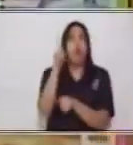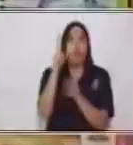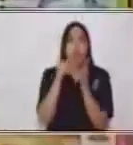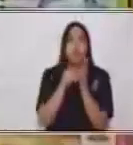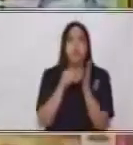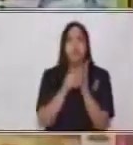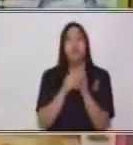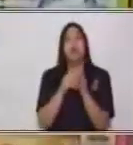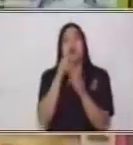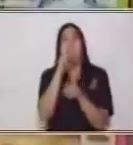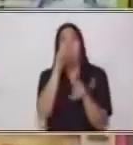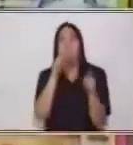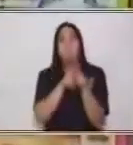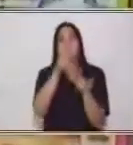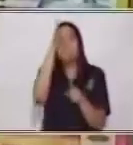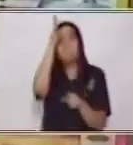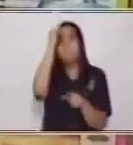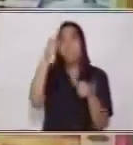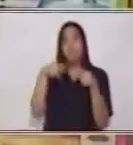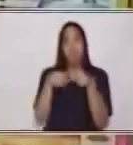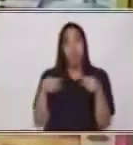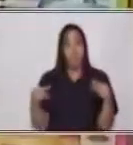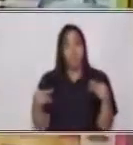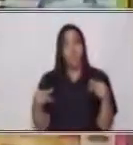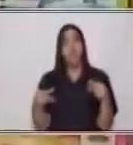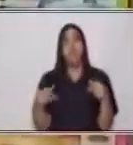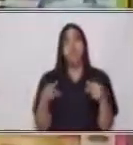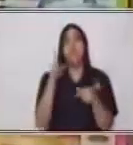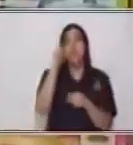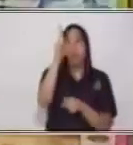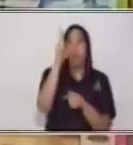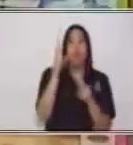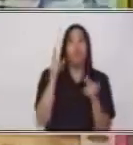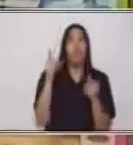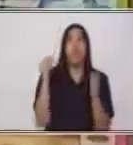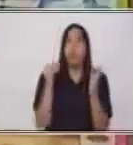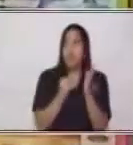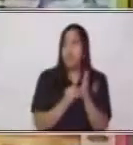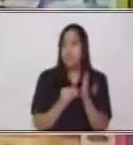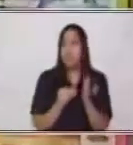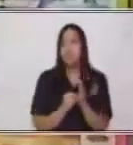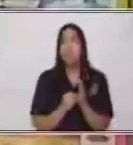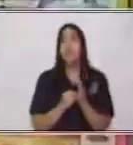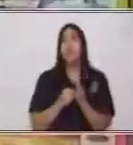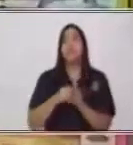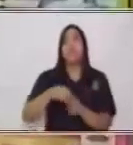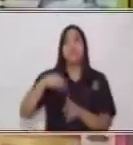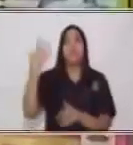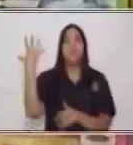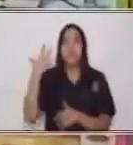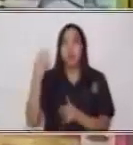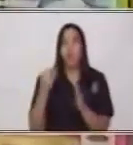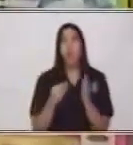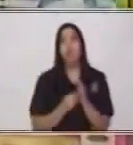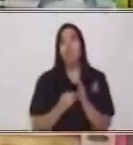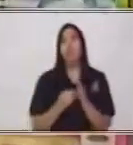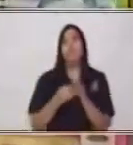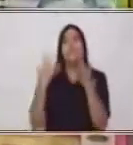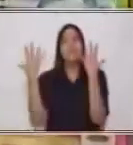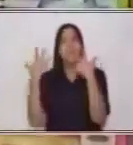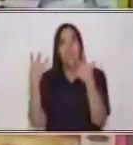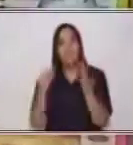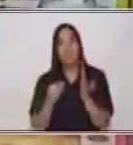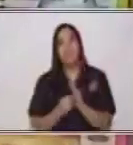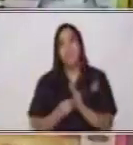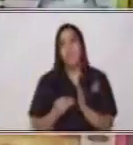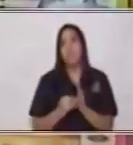Luego también aprendimos los billetes de 1 quetzal, de 5 quetzales, de